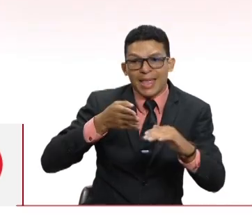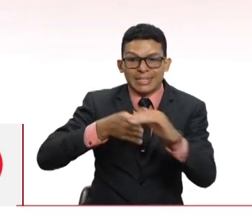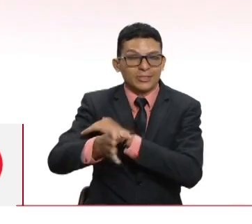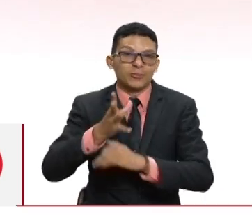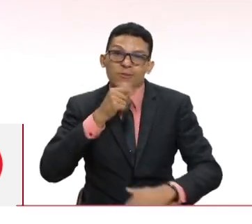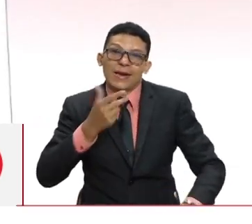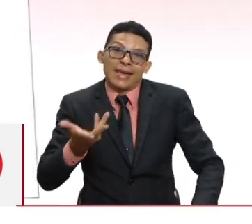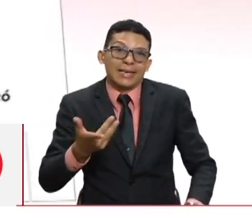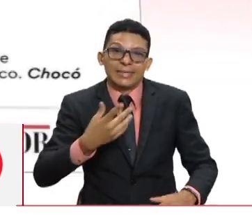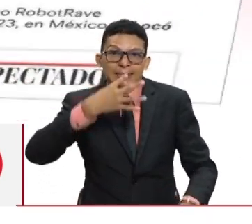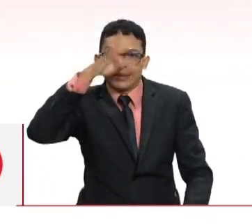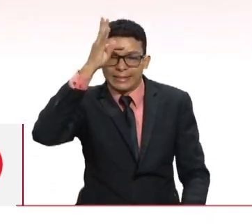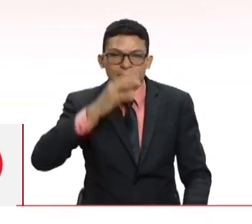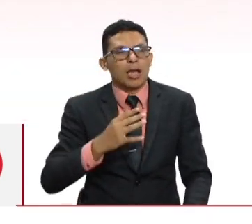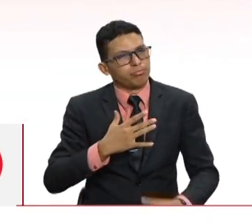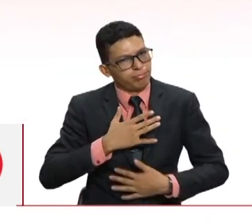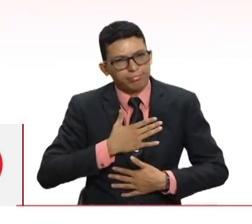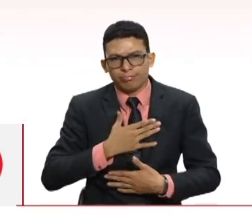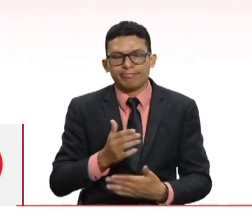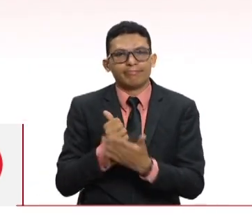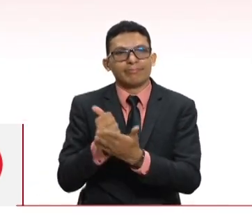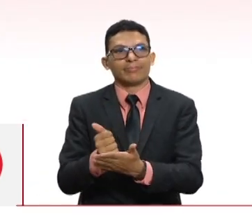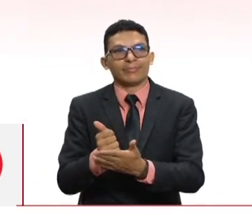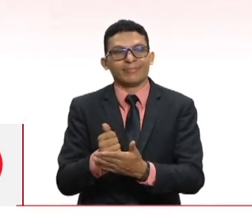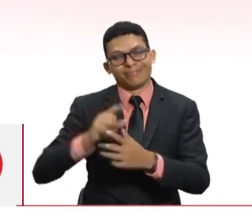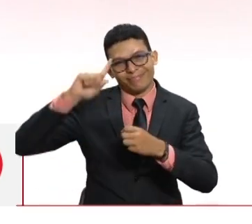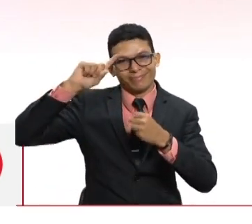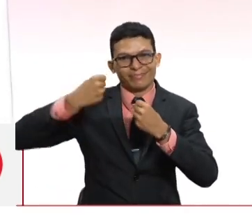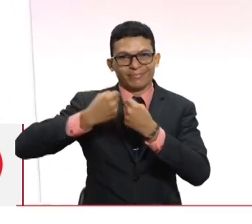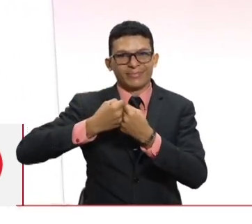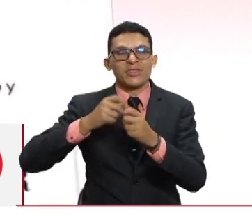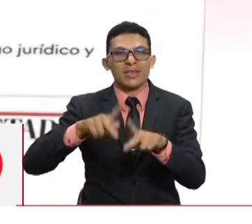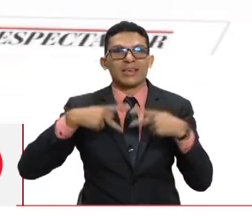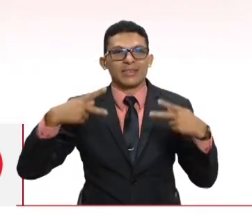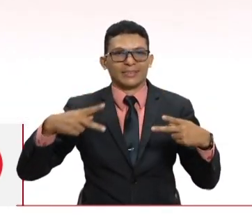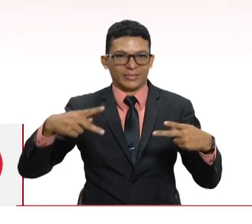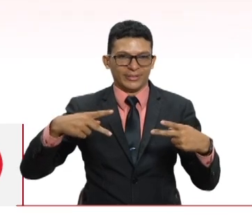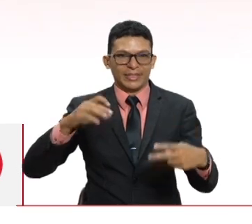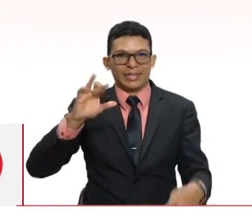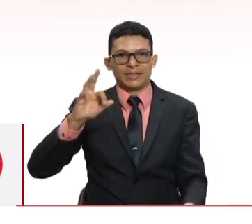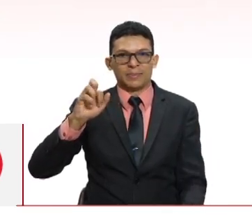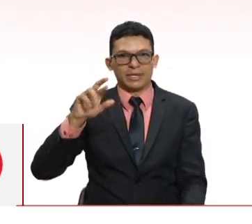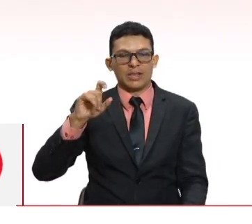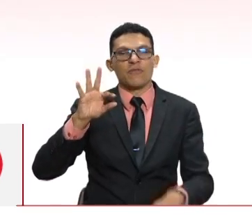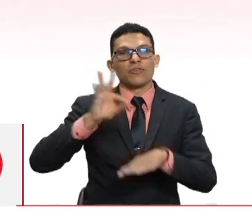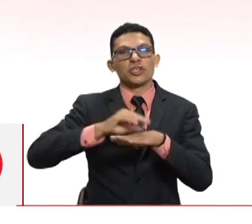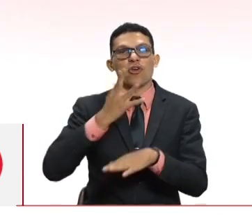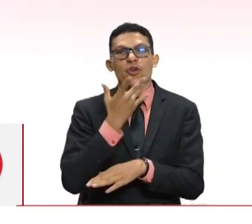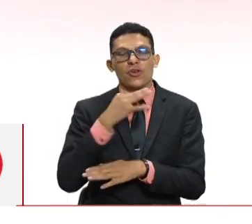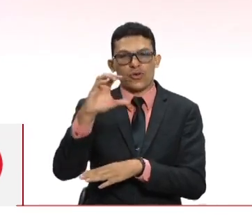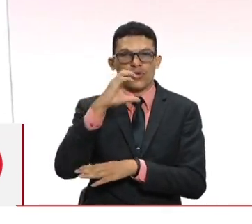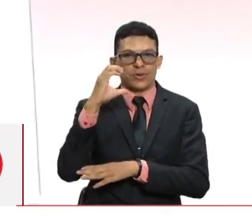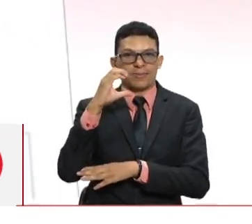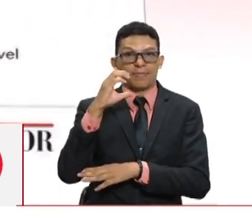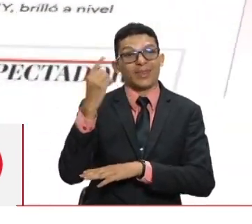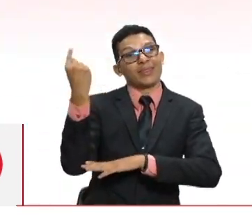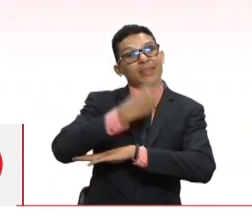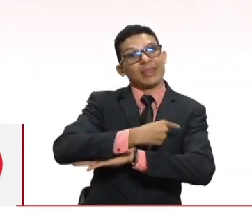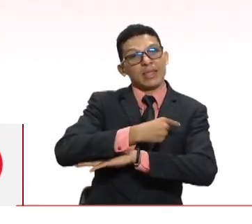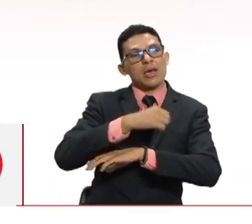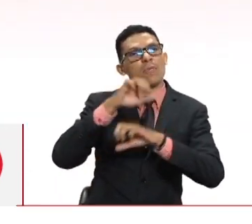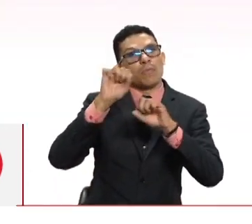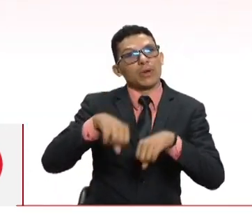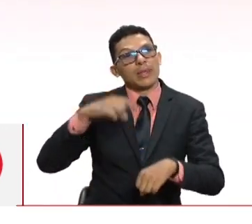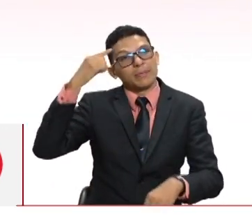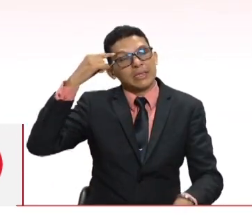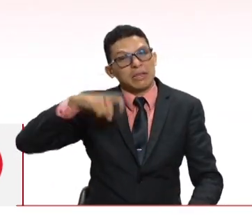acceso. Este premio se organiza en alianza entre El Espectador y la Fundación Color de Colombia. Esperan que llegue el día en que este evento deje de